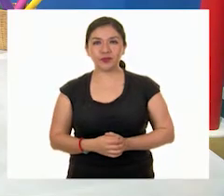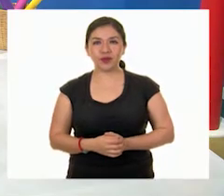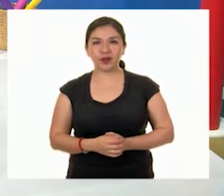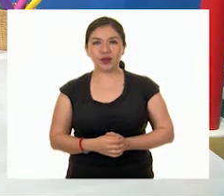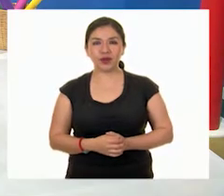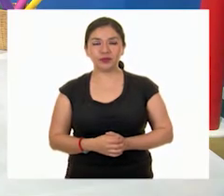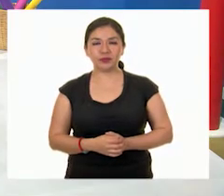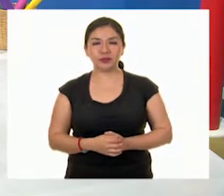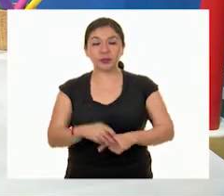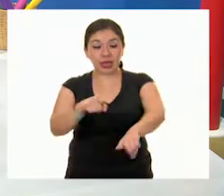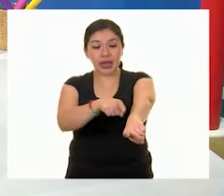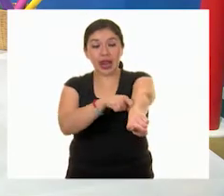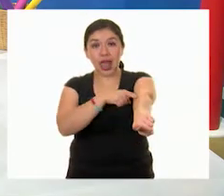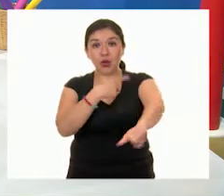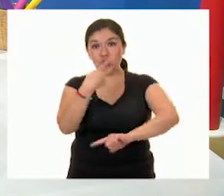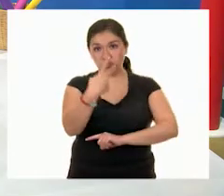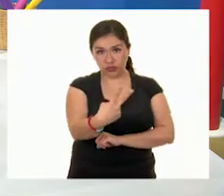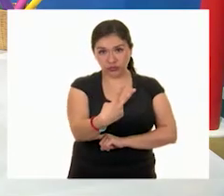Largo 2.